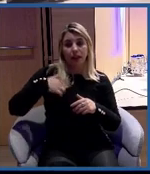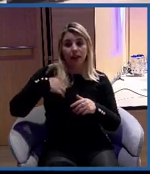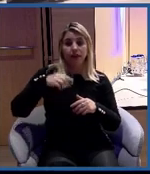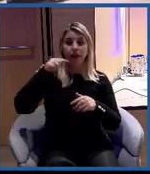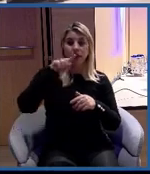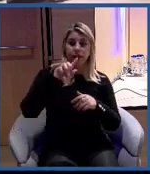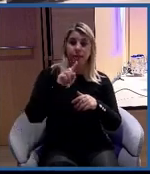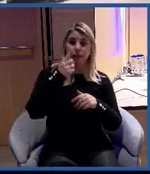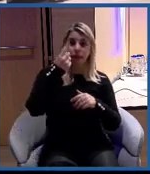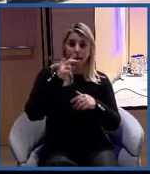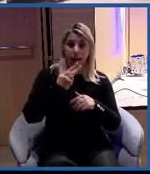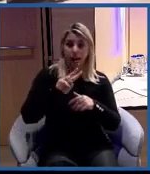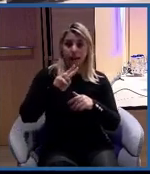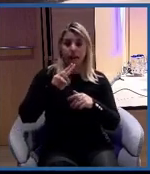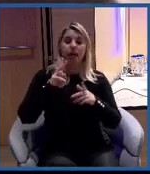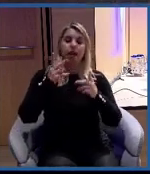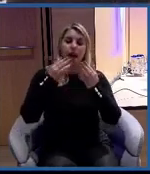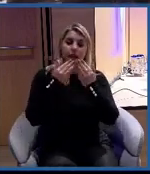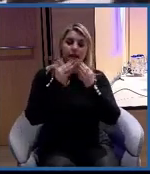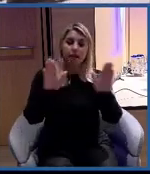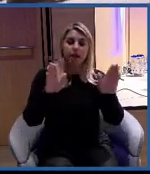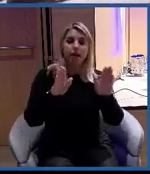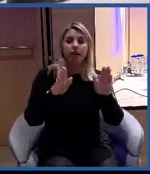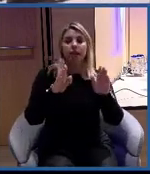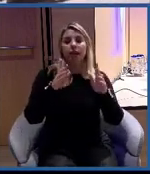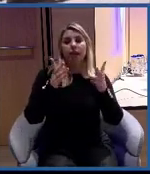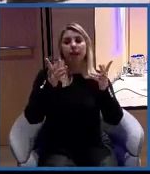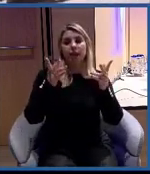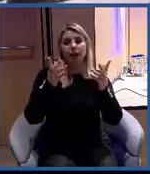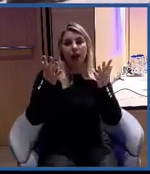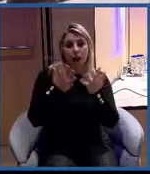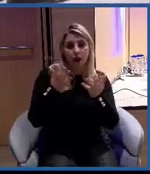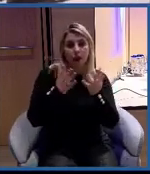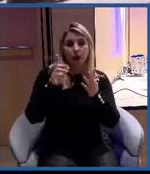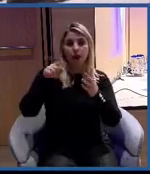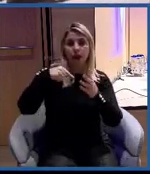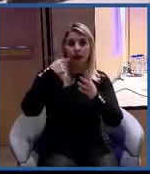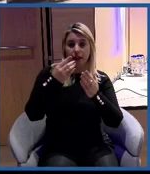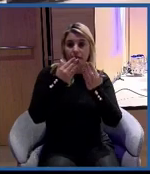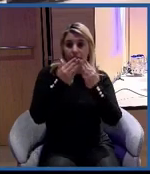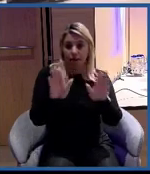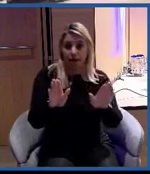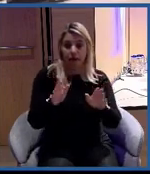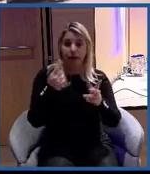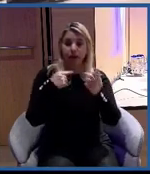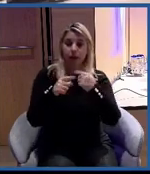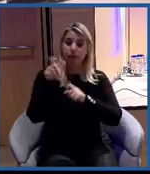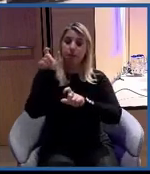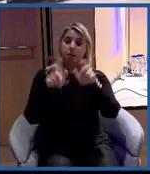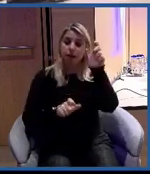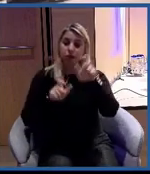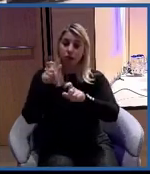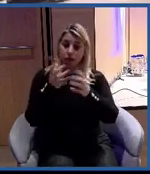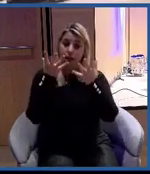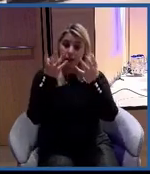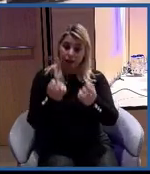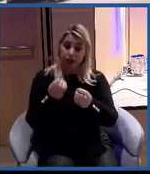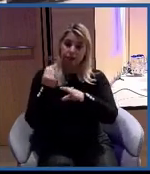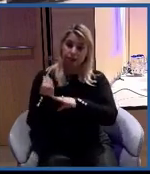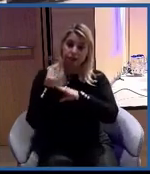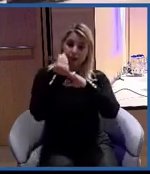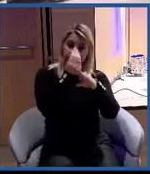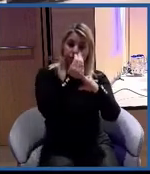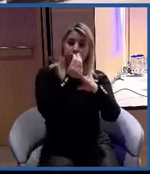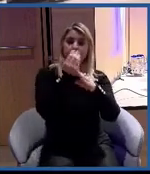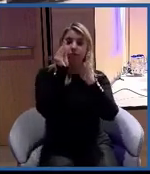primarias abiertas simultáneas y obligatorias es básicamente donde se eligen quiénes van a ser los candidatos